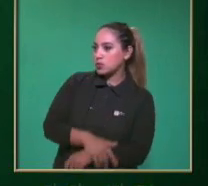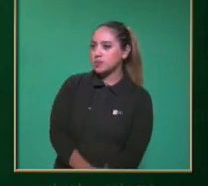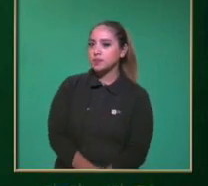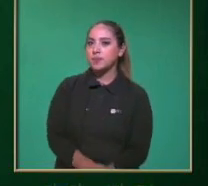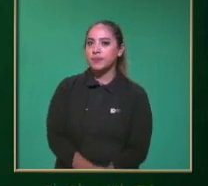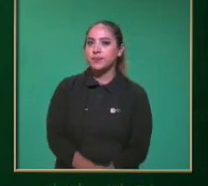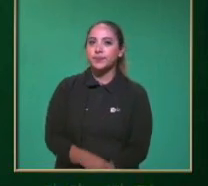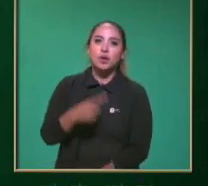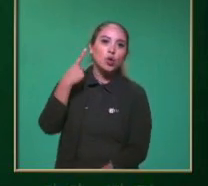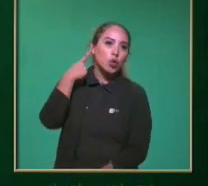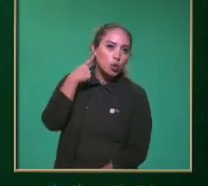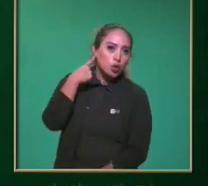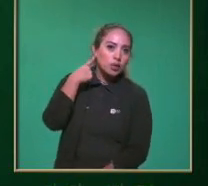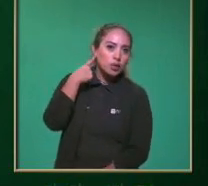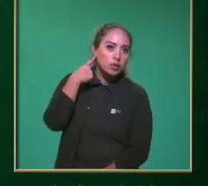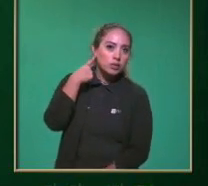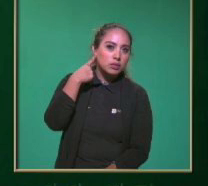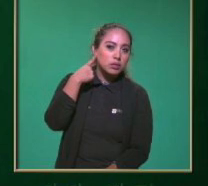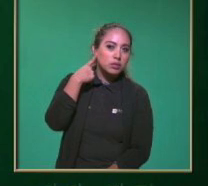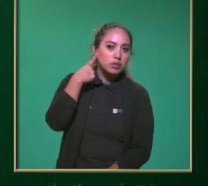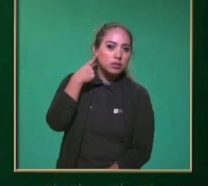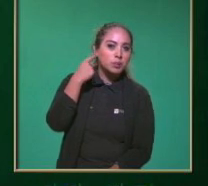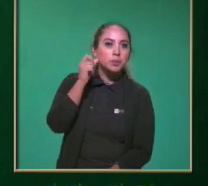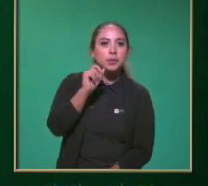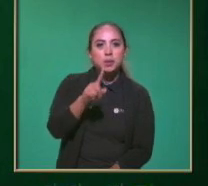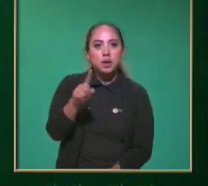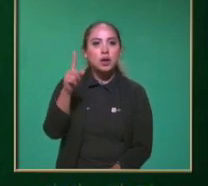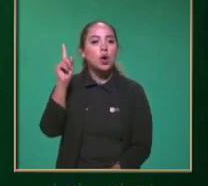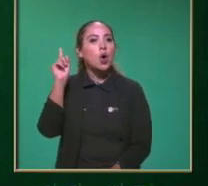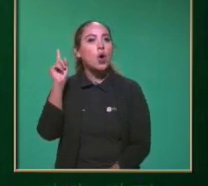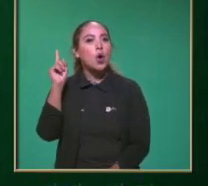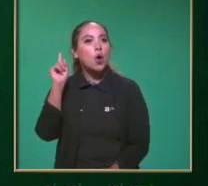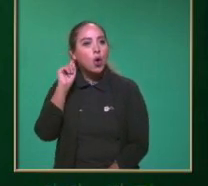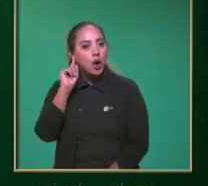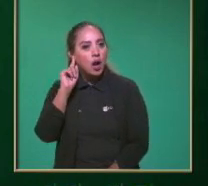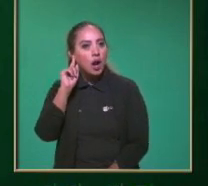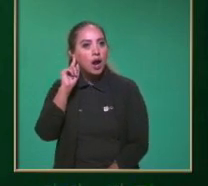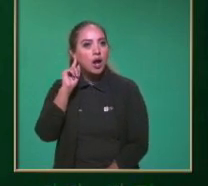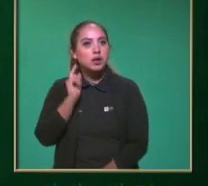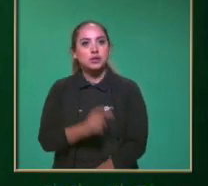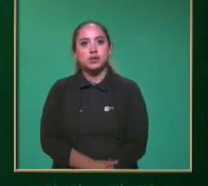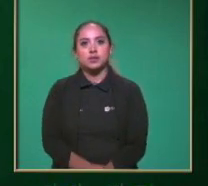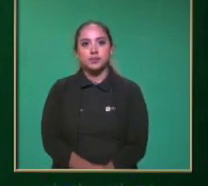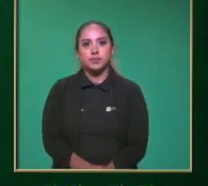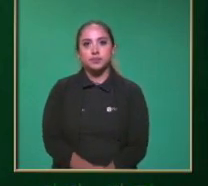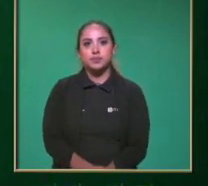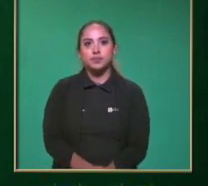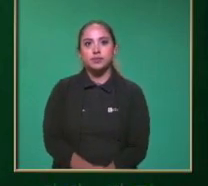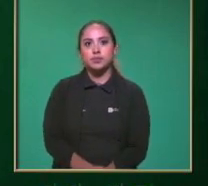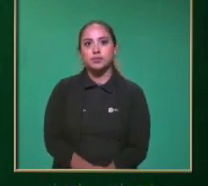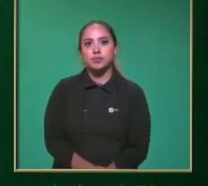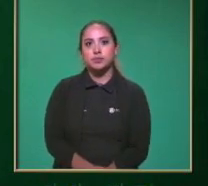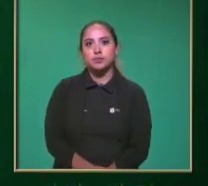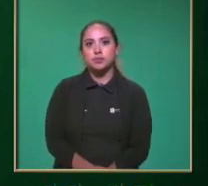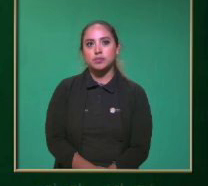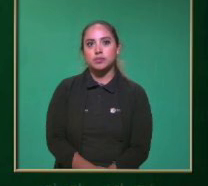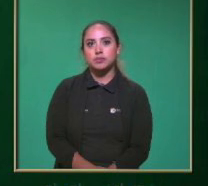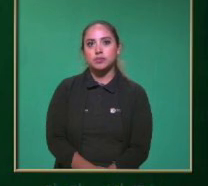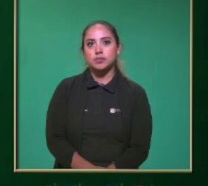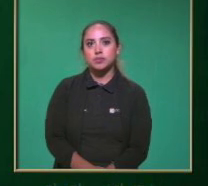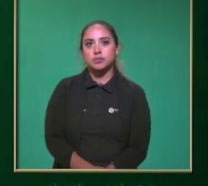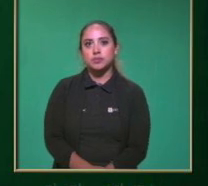El oído utilizamos las orejas. Aquí lo voy a hilar con una de las orejas. Después,